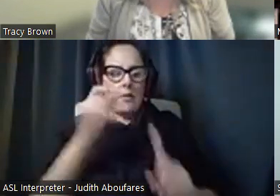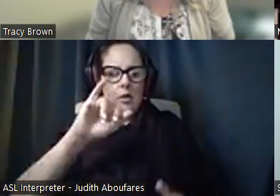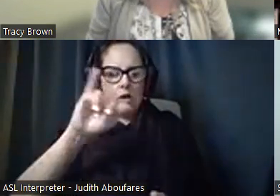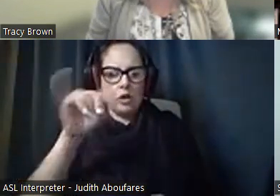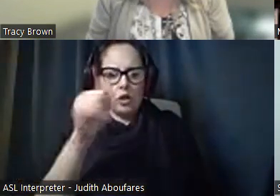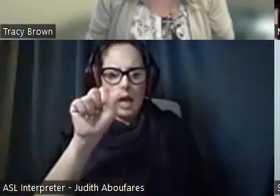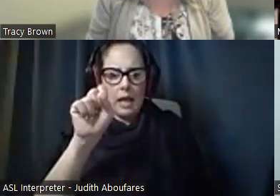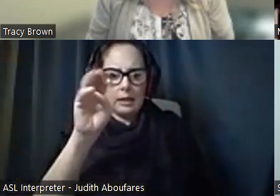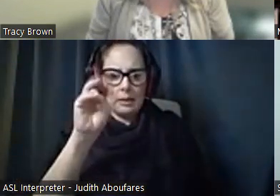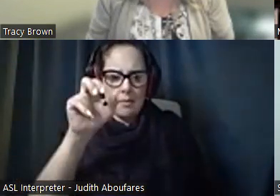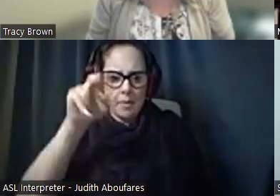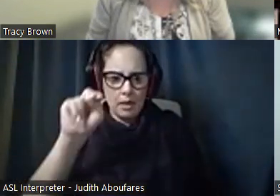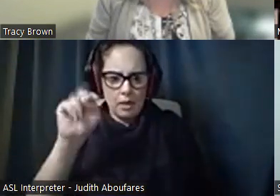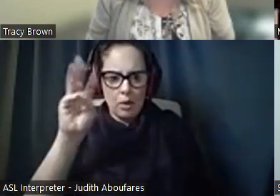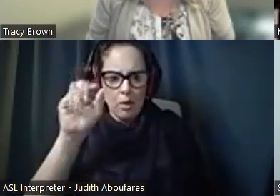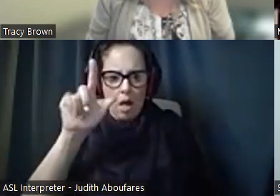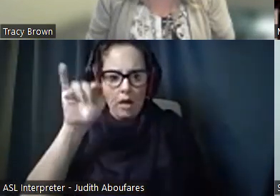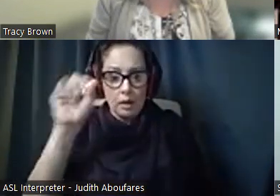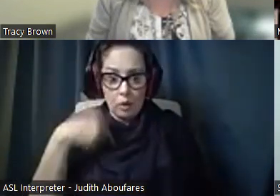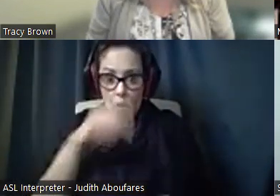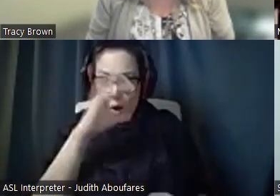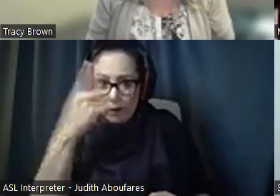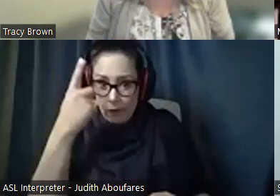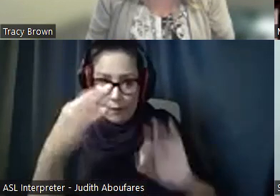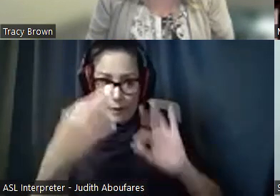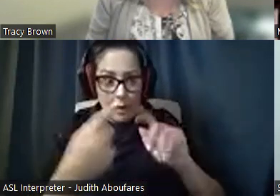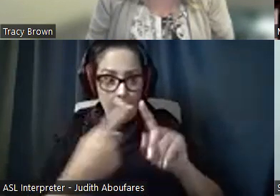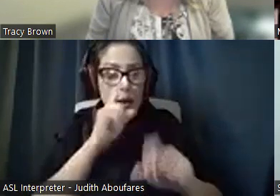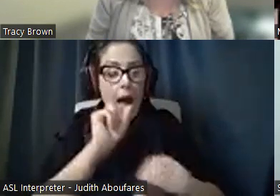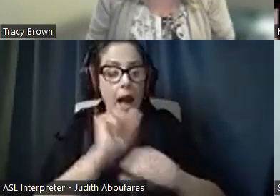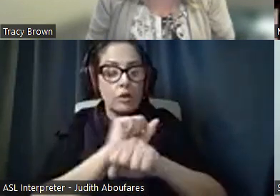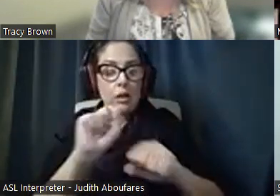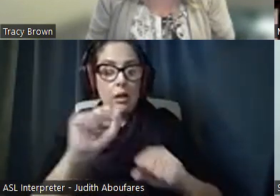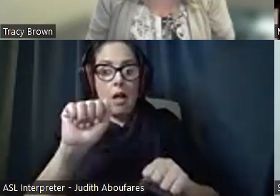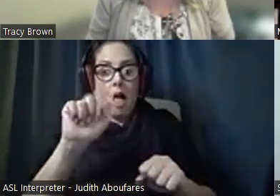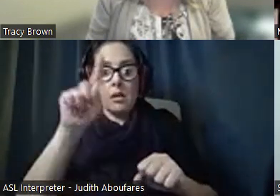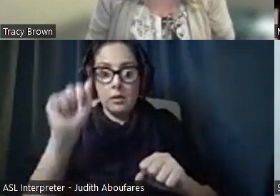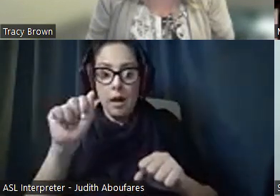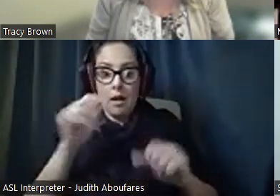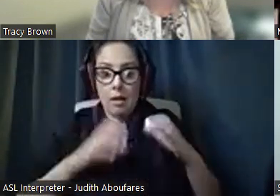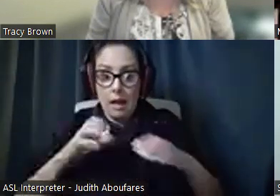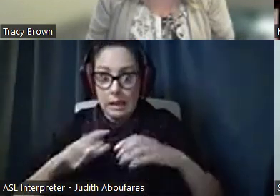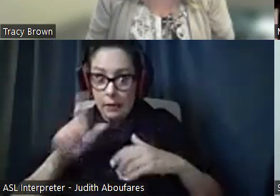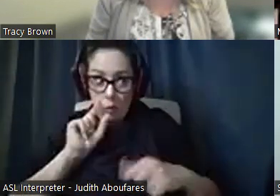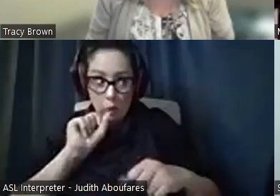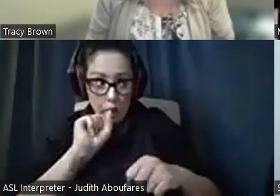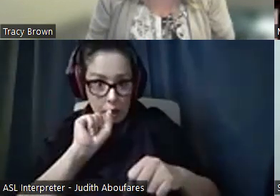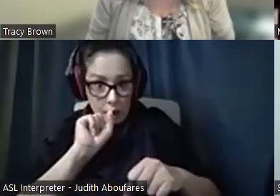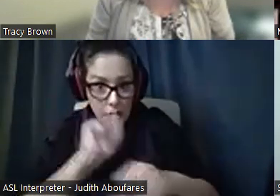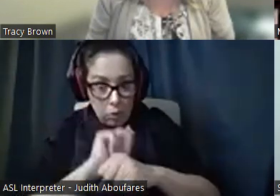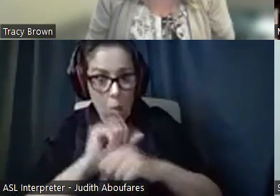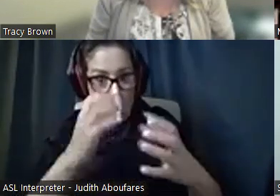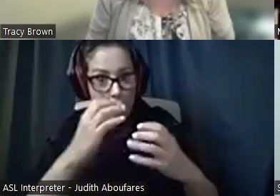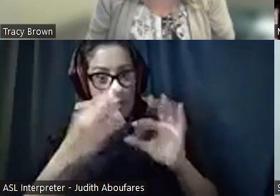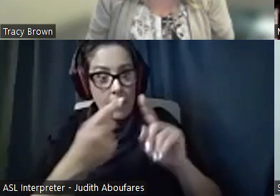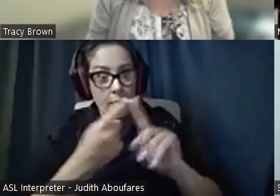de Jasmine, Wallace, está pidiendo algún tipo de opinión de a los clientes de Action y si lo